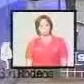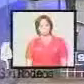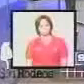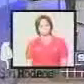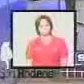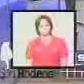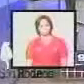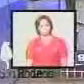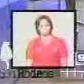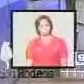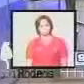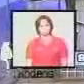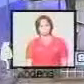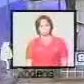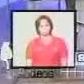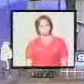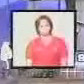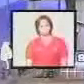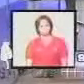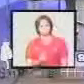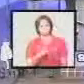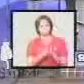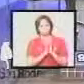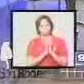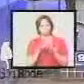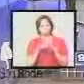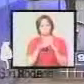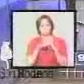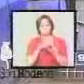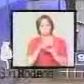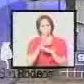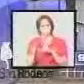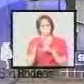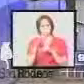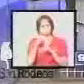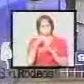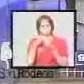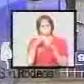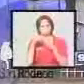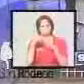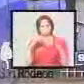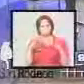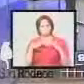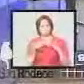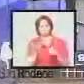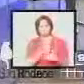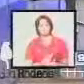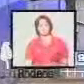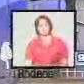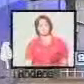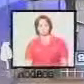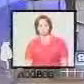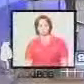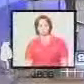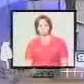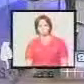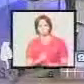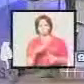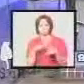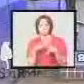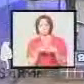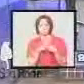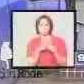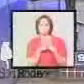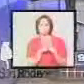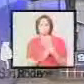Somos pensionados. Solicitamos un crédito al Popular para comprar una casa. Sí. Solicitamos un crédito